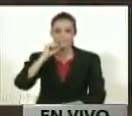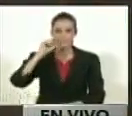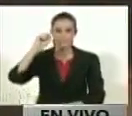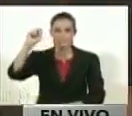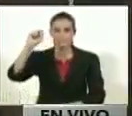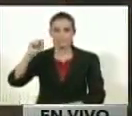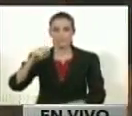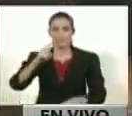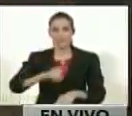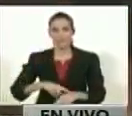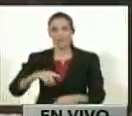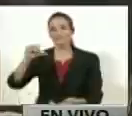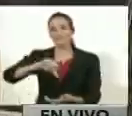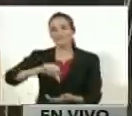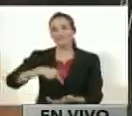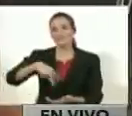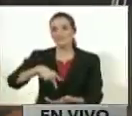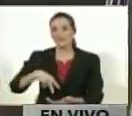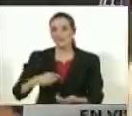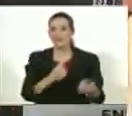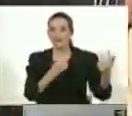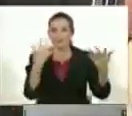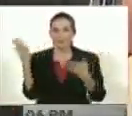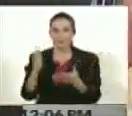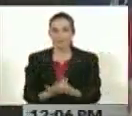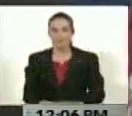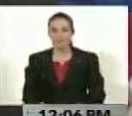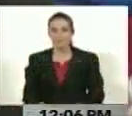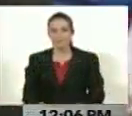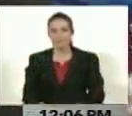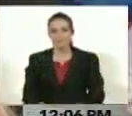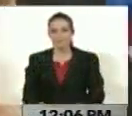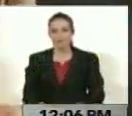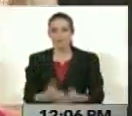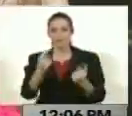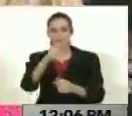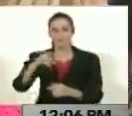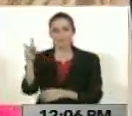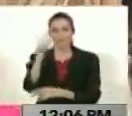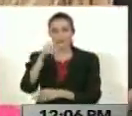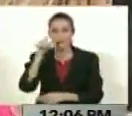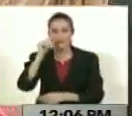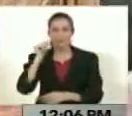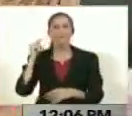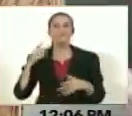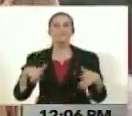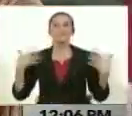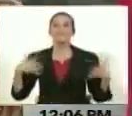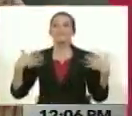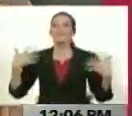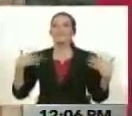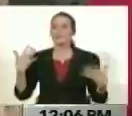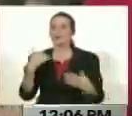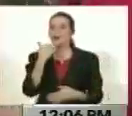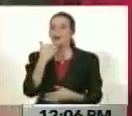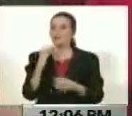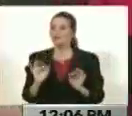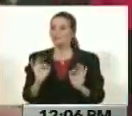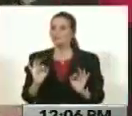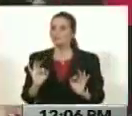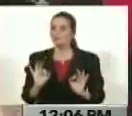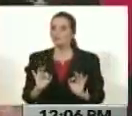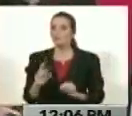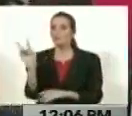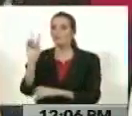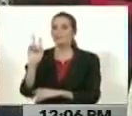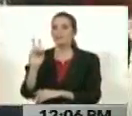La Hora de la Salsa, un género que muchos de los venezolanos disfrutan justamente en